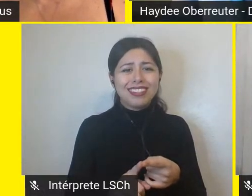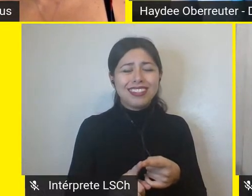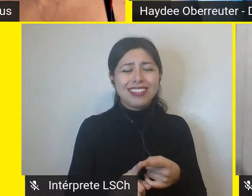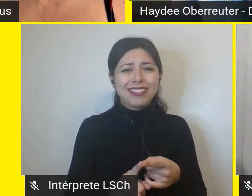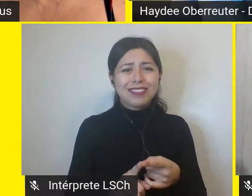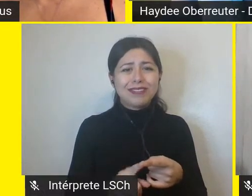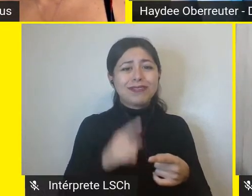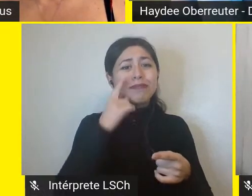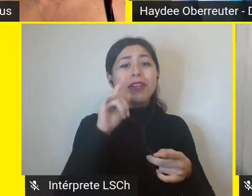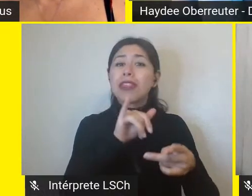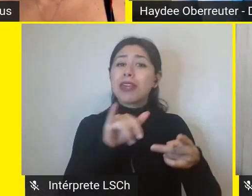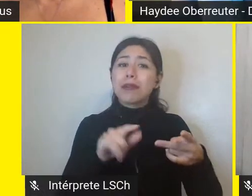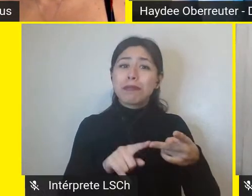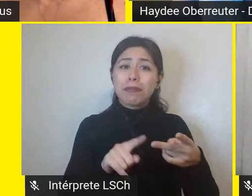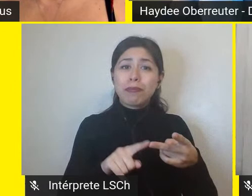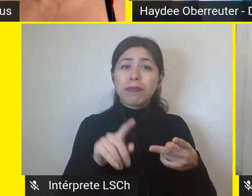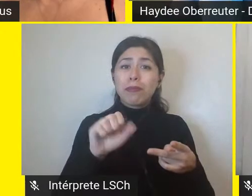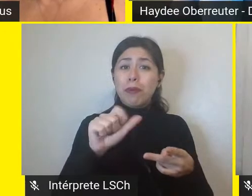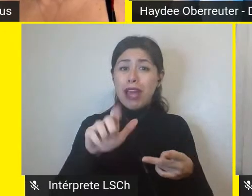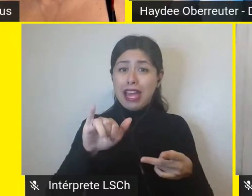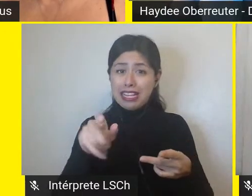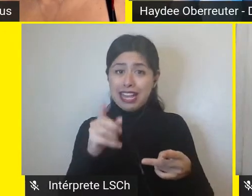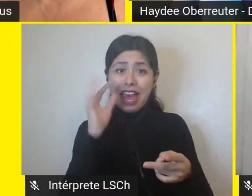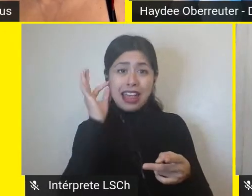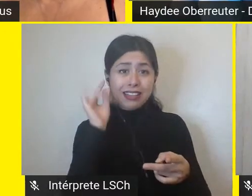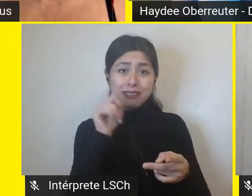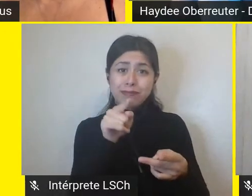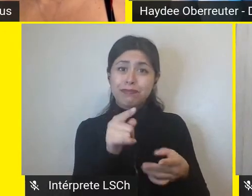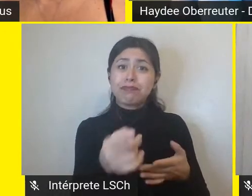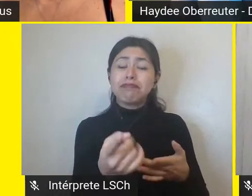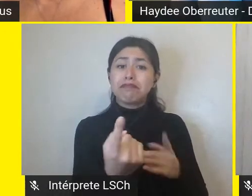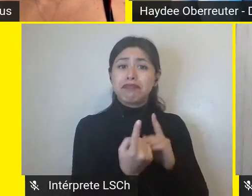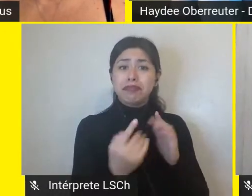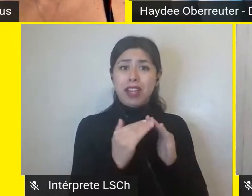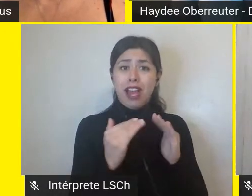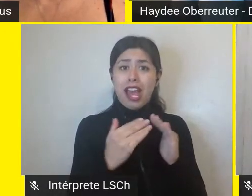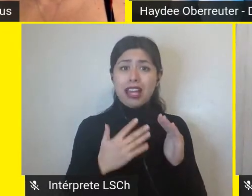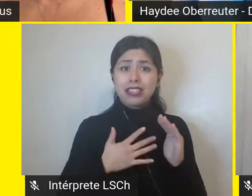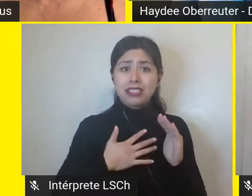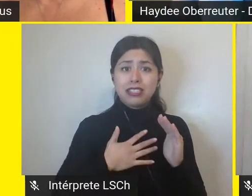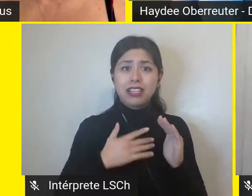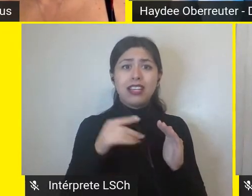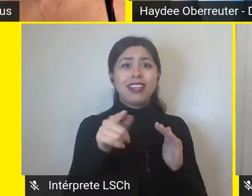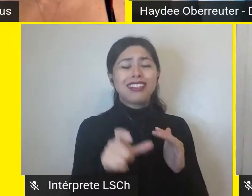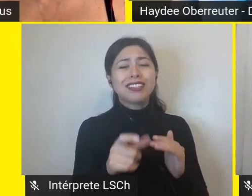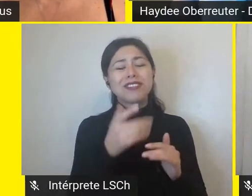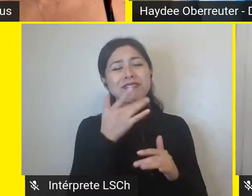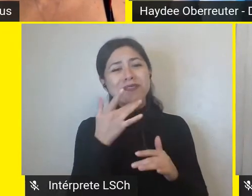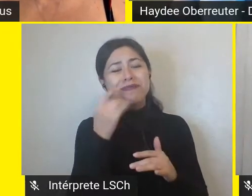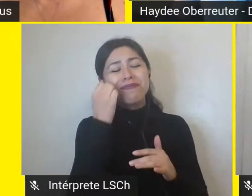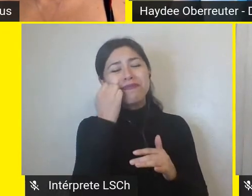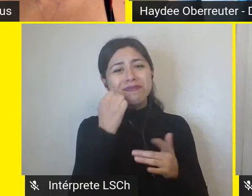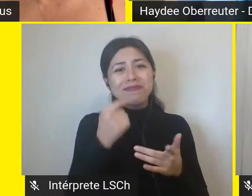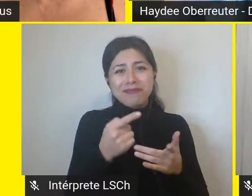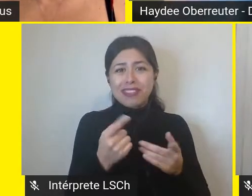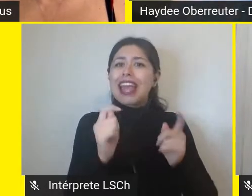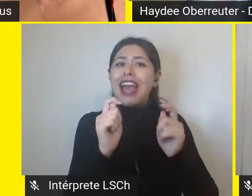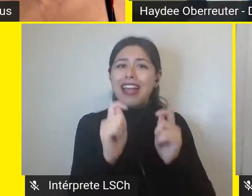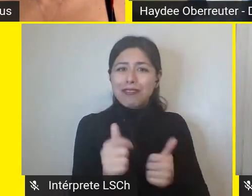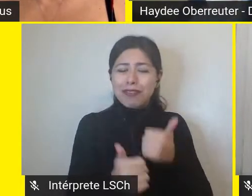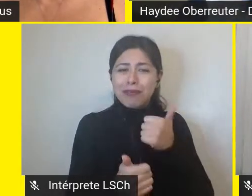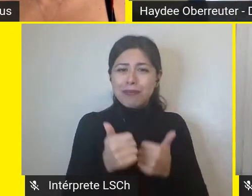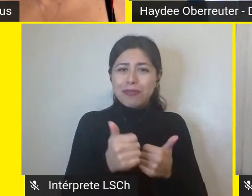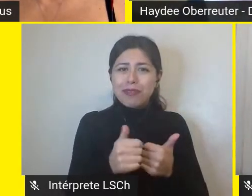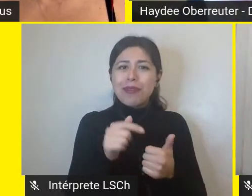Pero luego llegó la Alejandra Matu a mi casa, pues. Y la Alejandra, con su dulzura y con su habilidad profesional, me